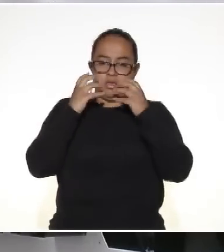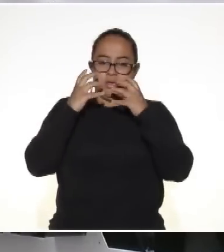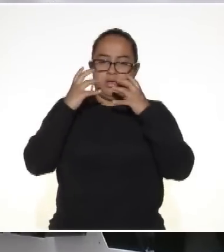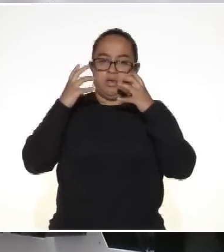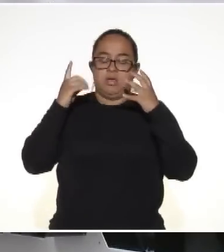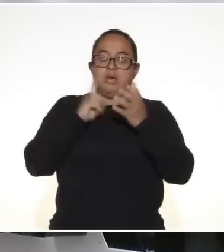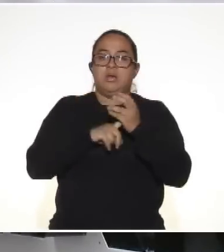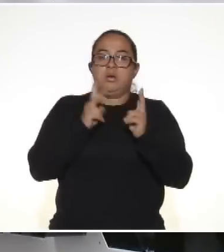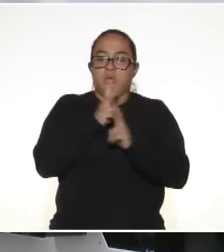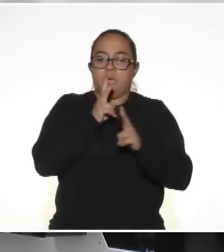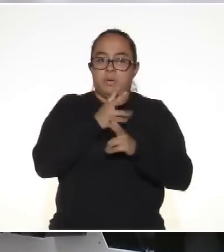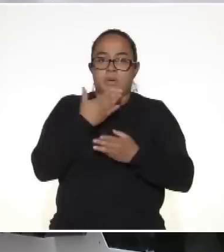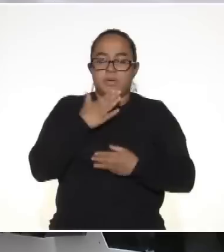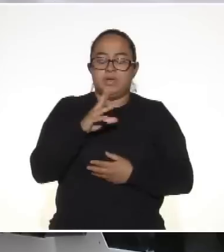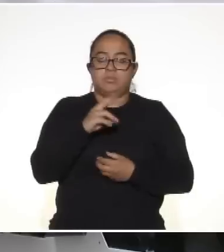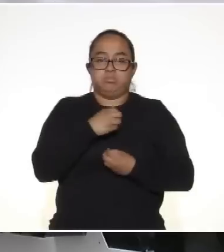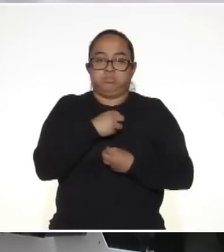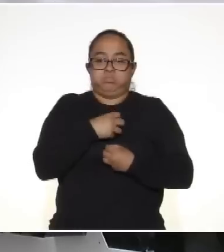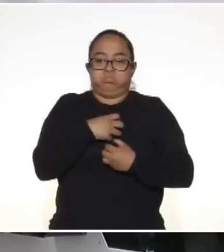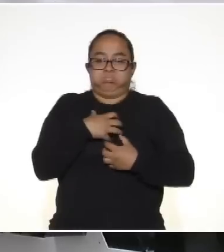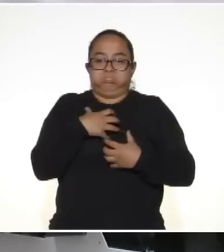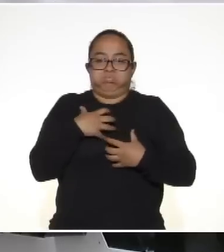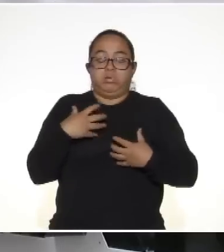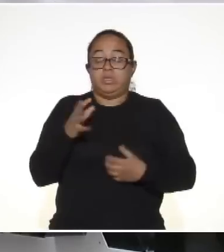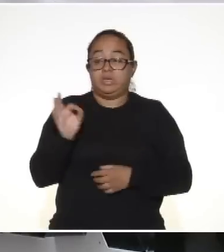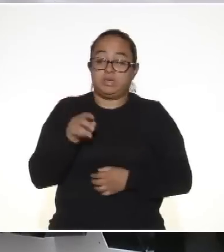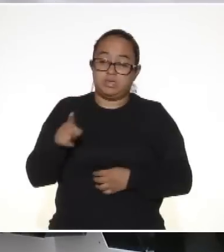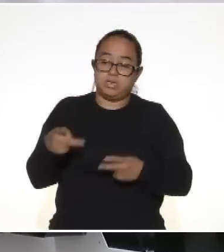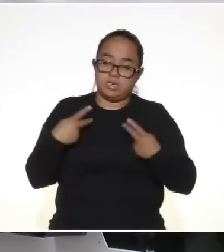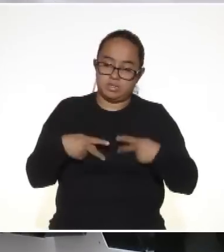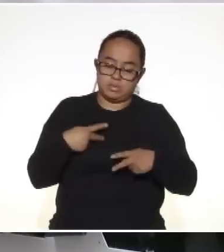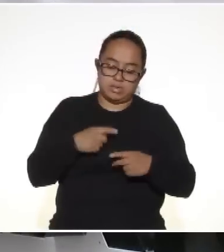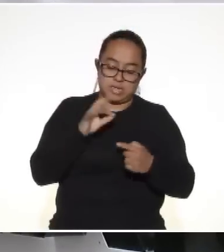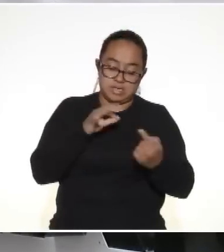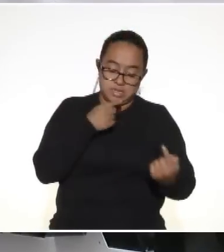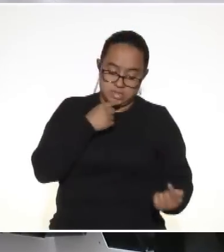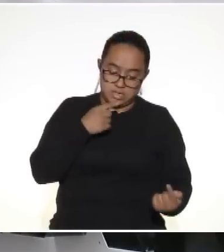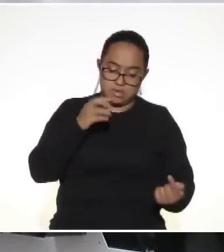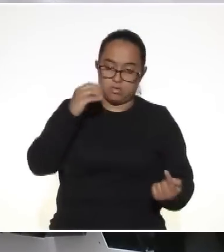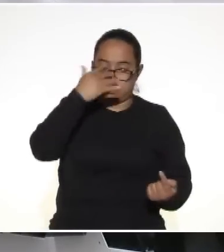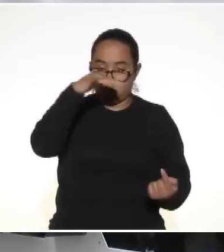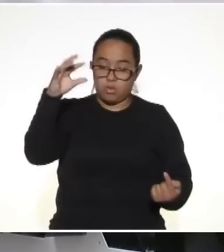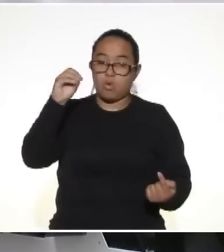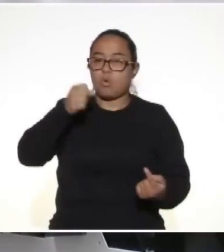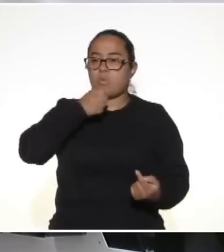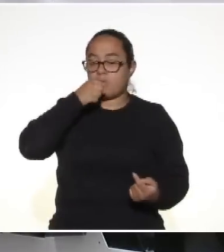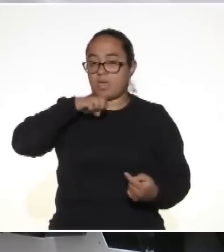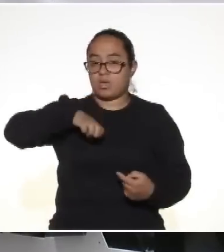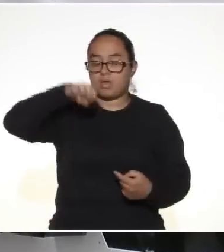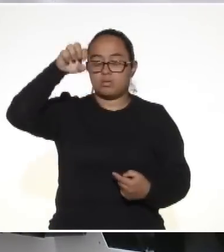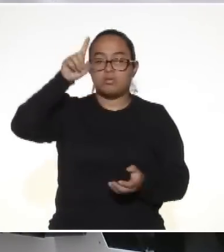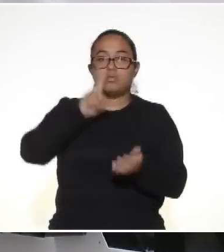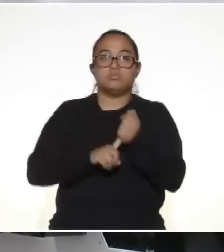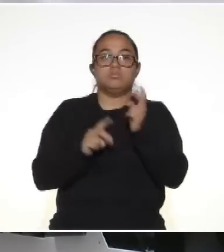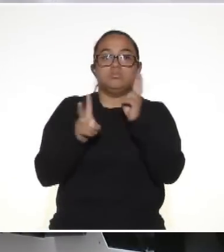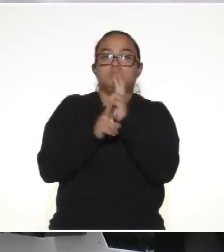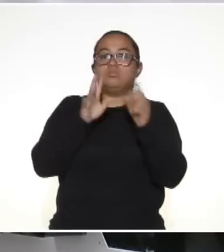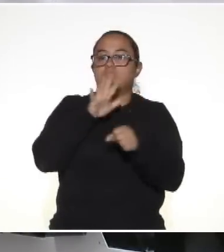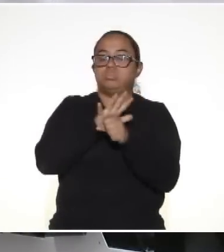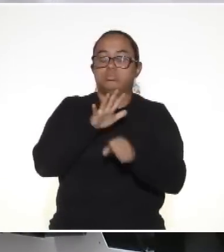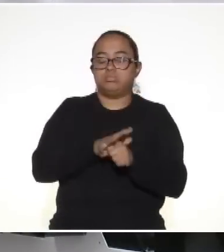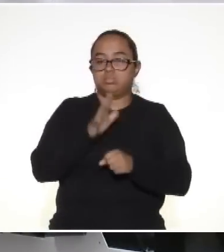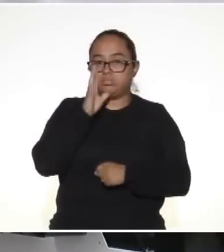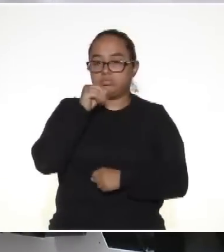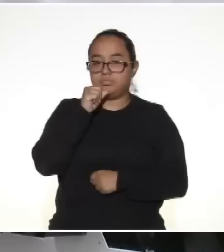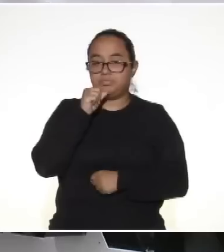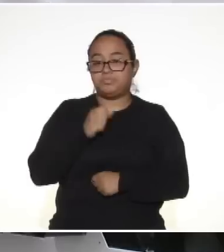del paciente. Debido a esta inflamación puede ser que el paciente, ya sea pediátrico, adulto o geriátrico, pierda la capacidad de respirar. Entonces